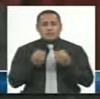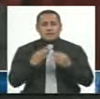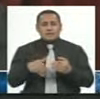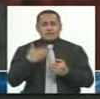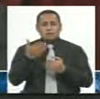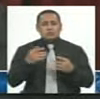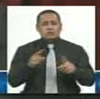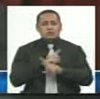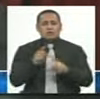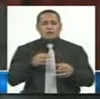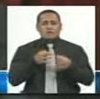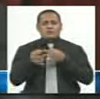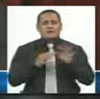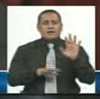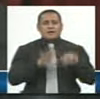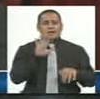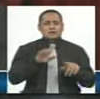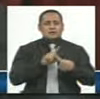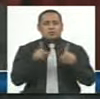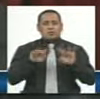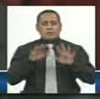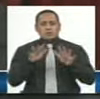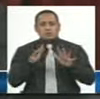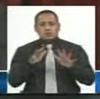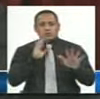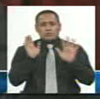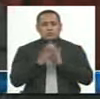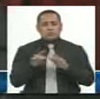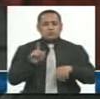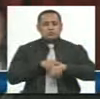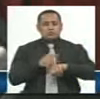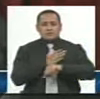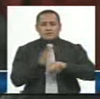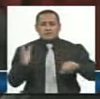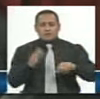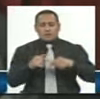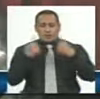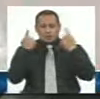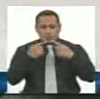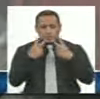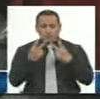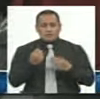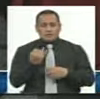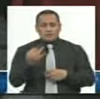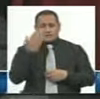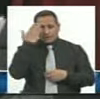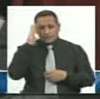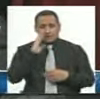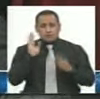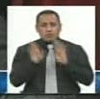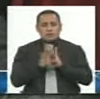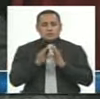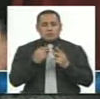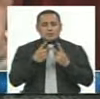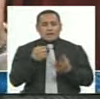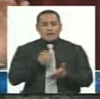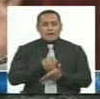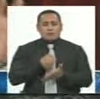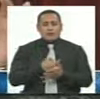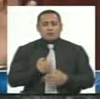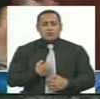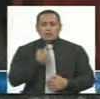después no pongan el 15, no, aproximadamente, esa es la fecha estimada alrededor de esos días. Ese monto tiene que